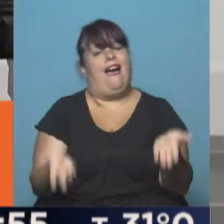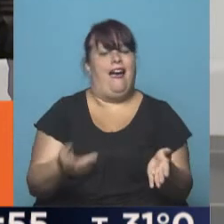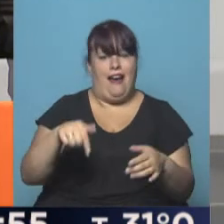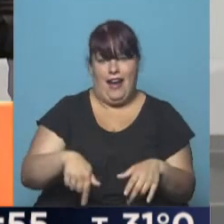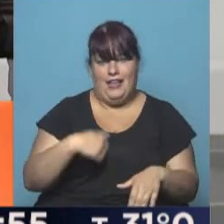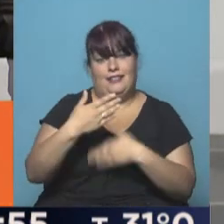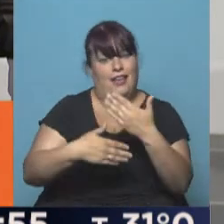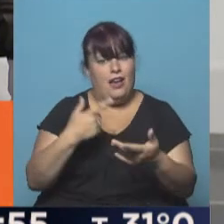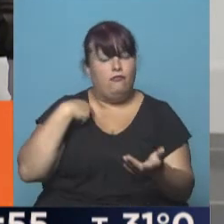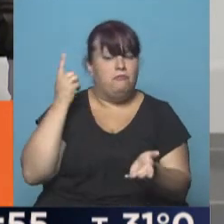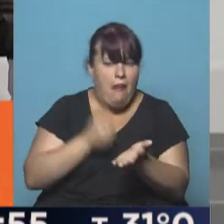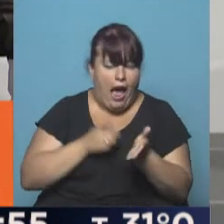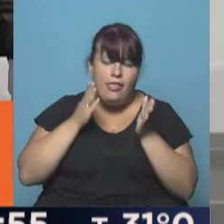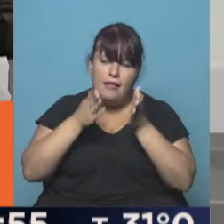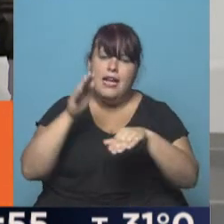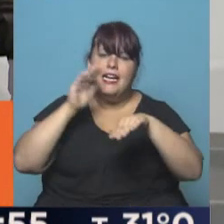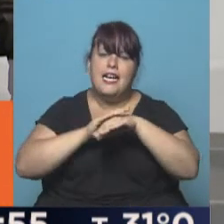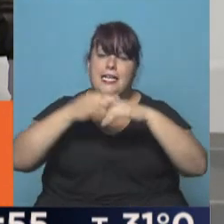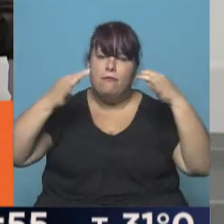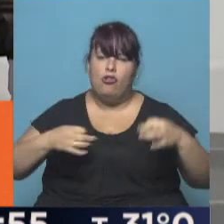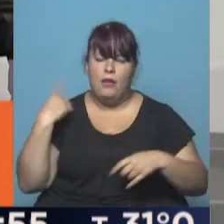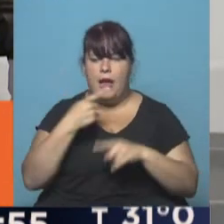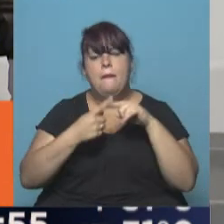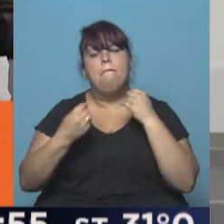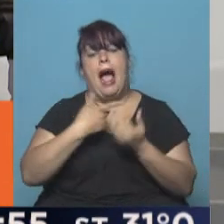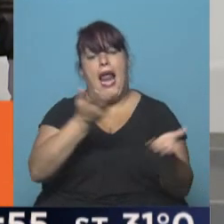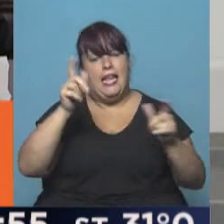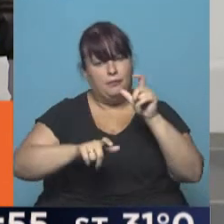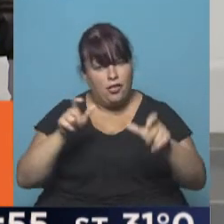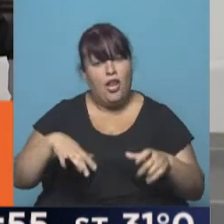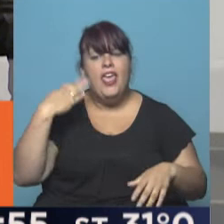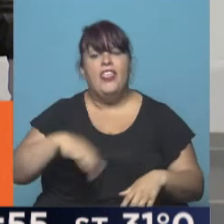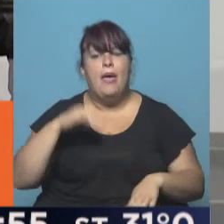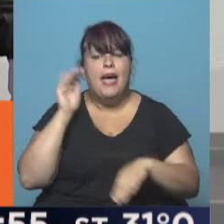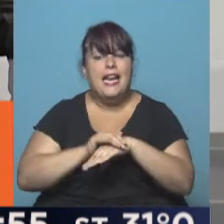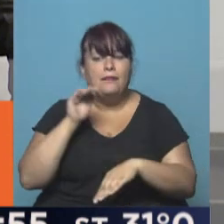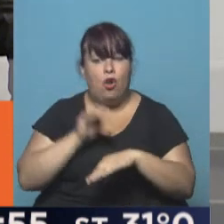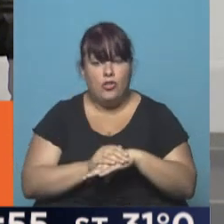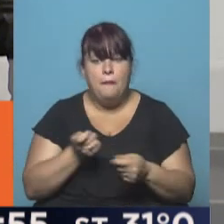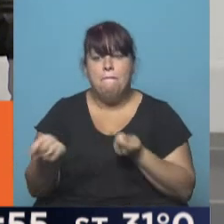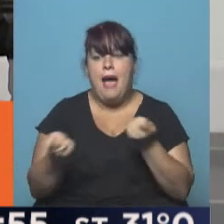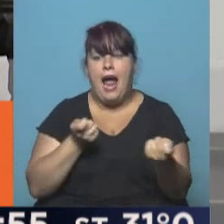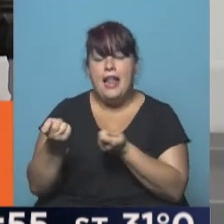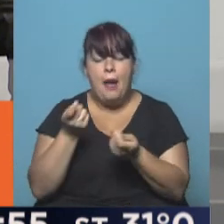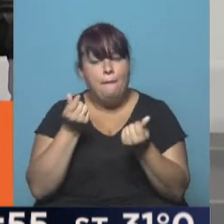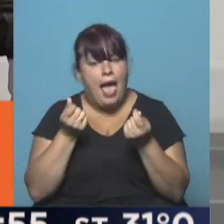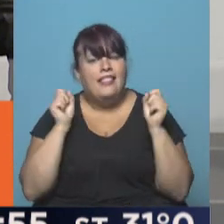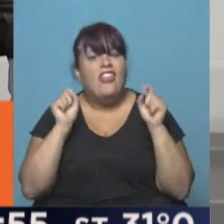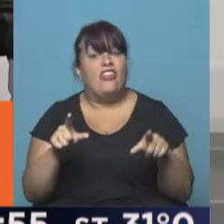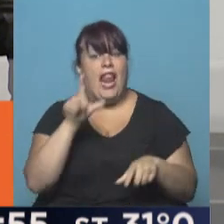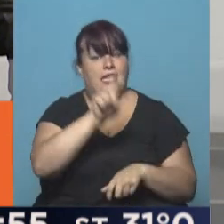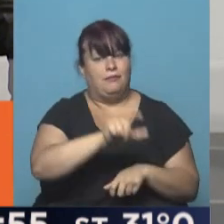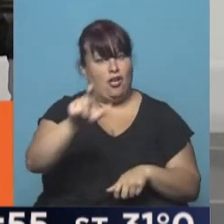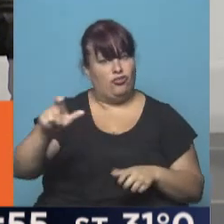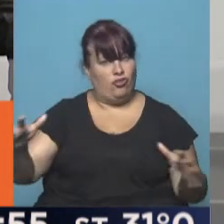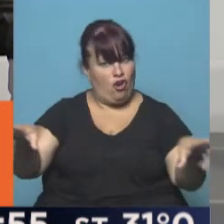este camino que nos fijamos, en este compromiso que nos fijamos de cara a la sociedad, de ser responsables con el manejo de los recursos de la